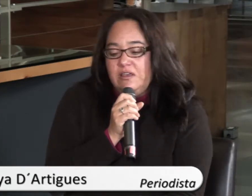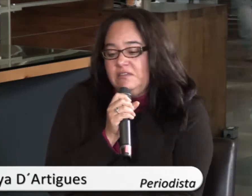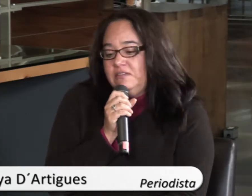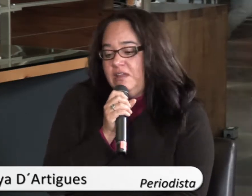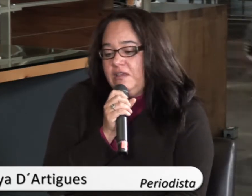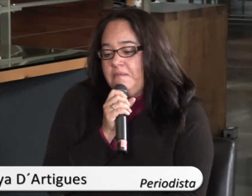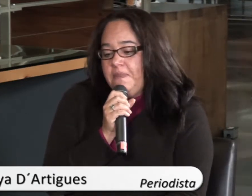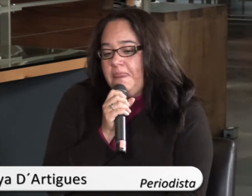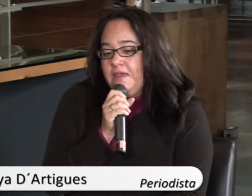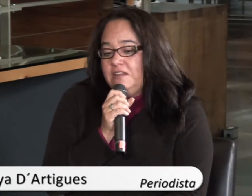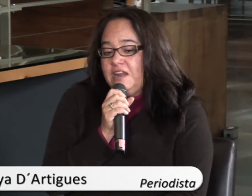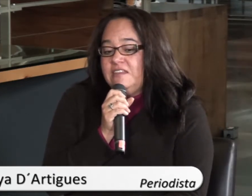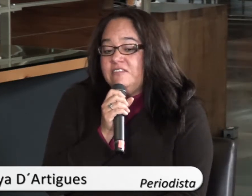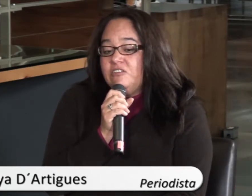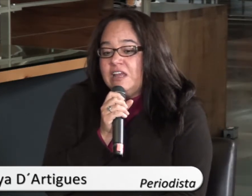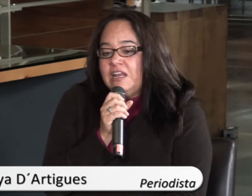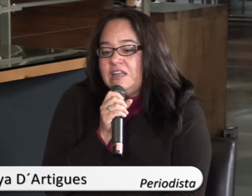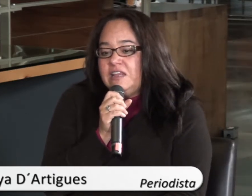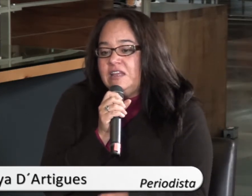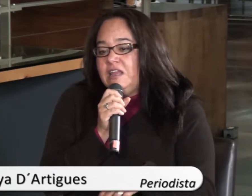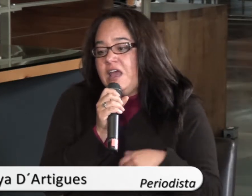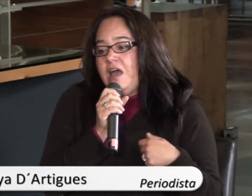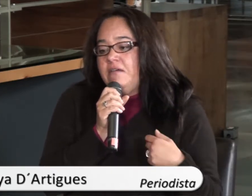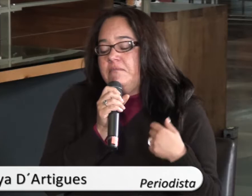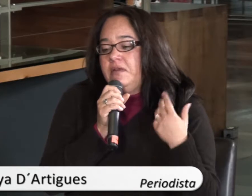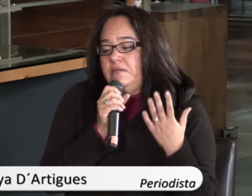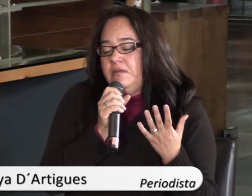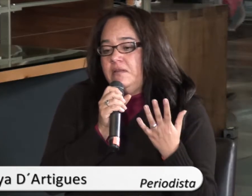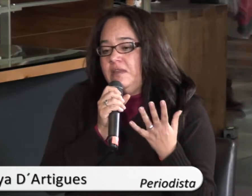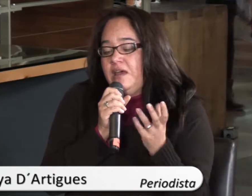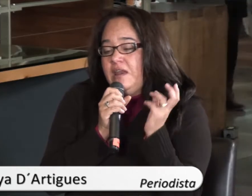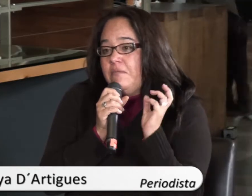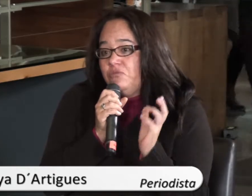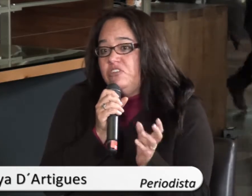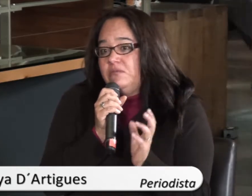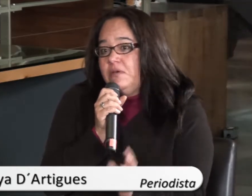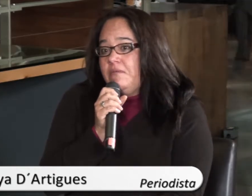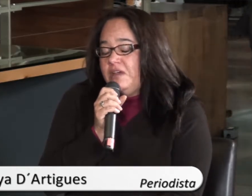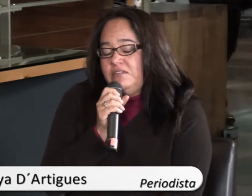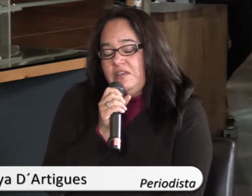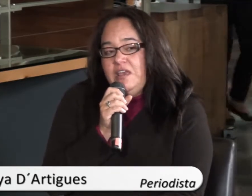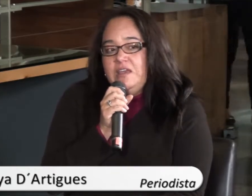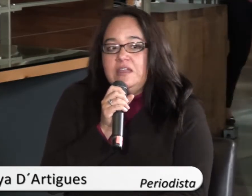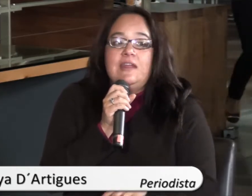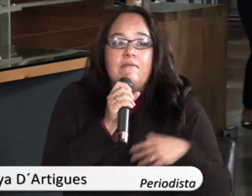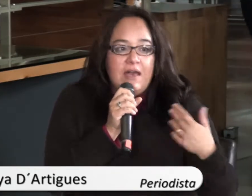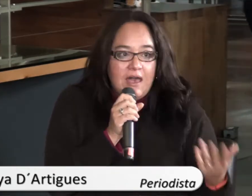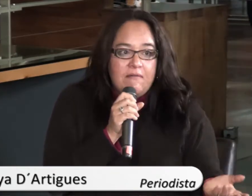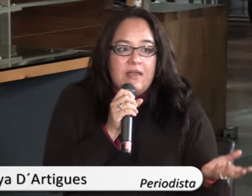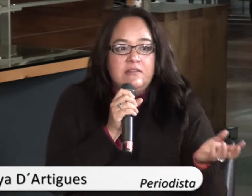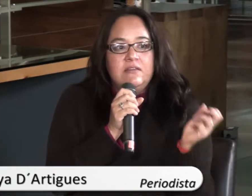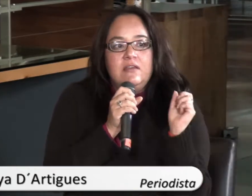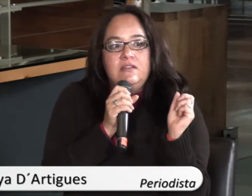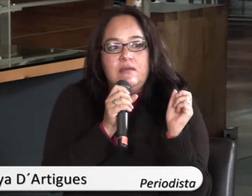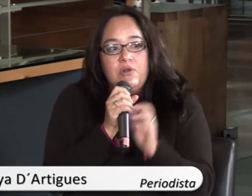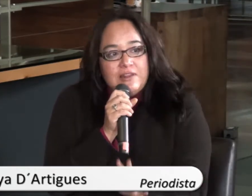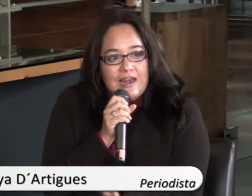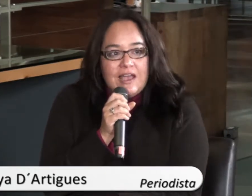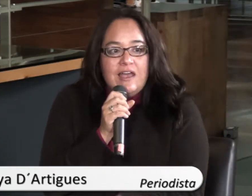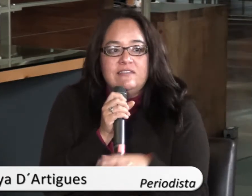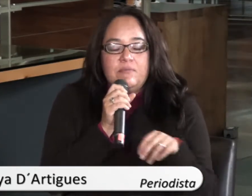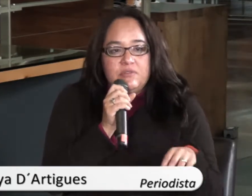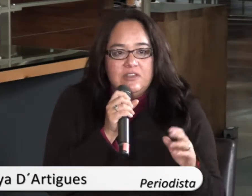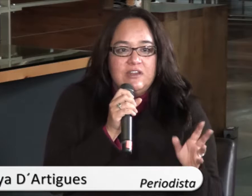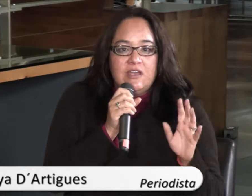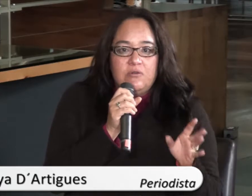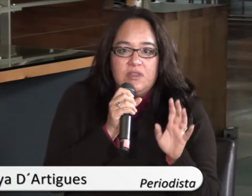este tradicional que tiende a dejar a muchas mamás que trabajaban de vuelta